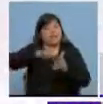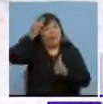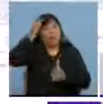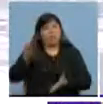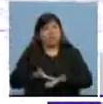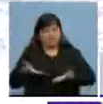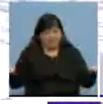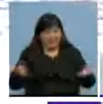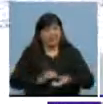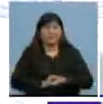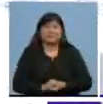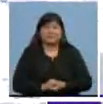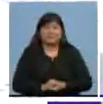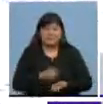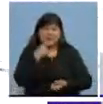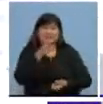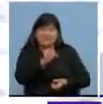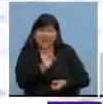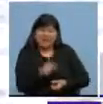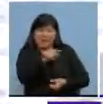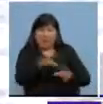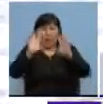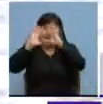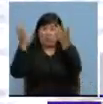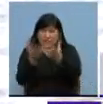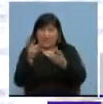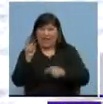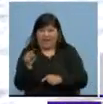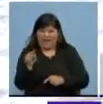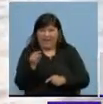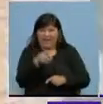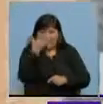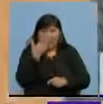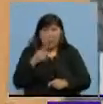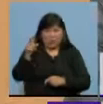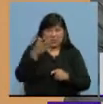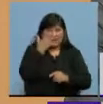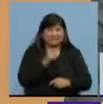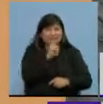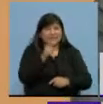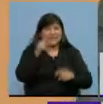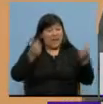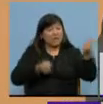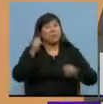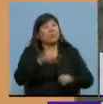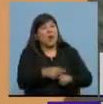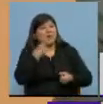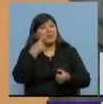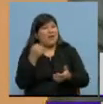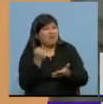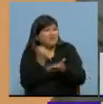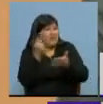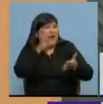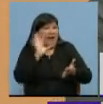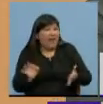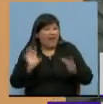justamente por esto que vos marcabas del Mundial, algo iba a pasar en ese auto, pero bueno, no lo querés contar ahora, sino que la gente descubra. Yo creo que está